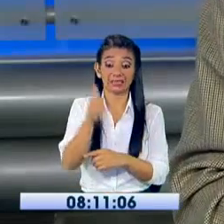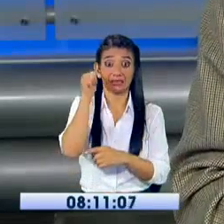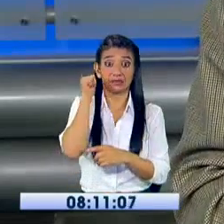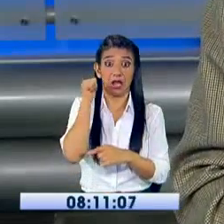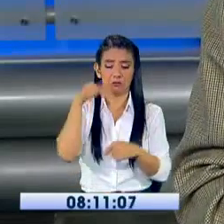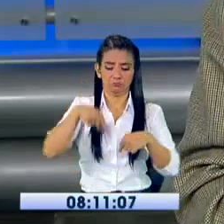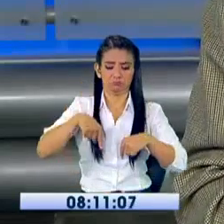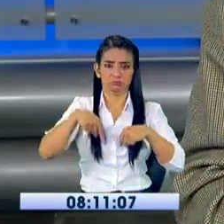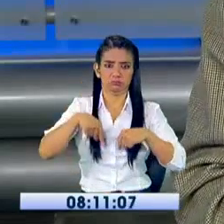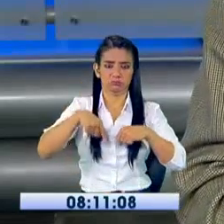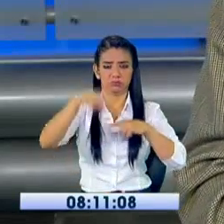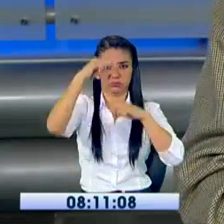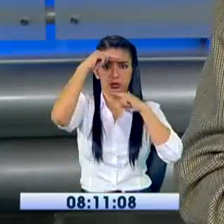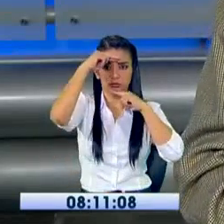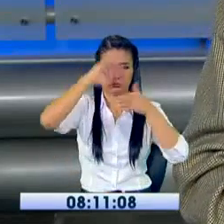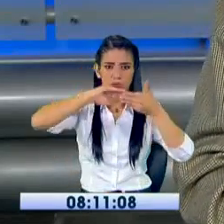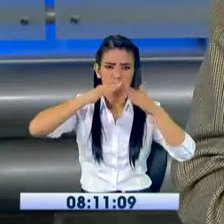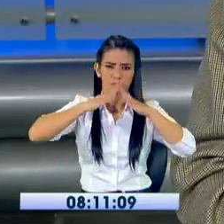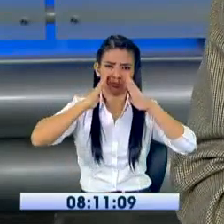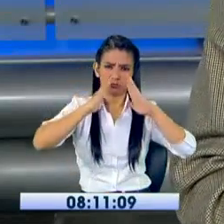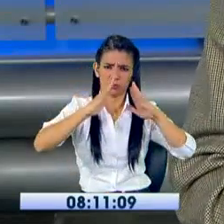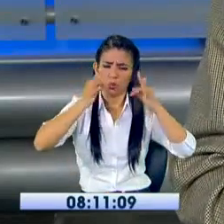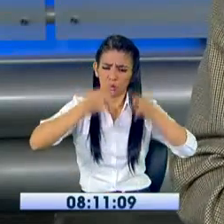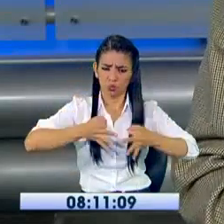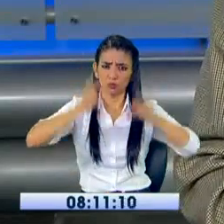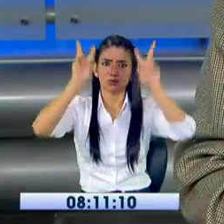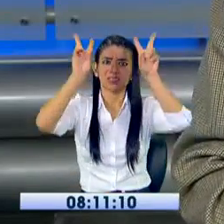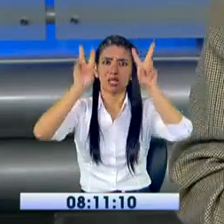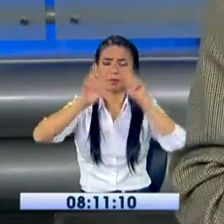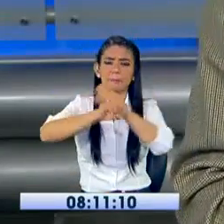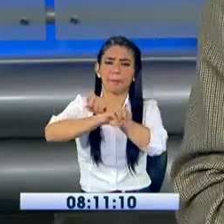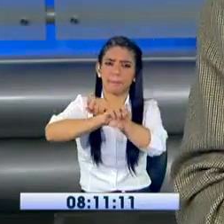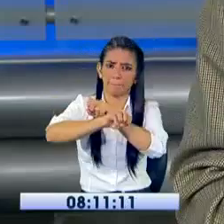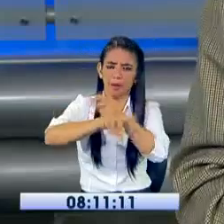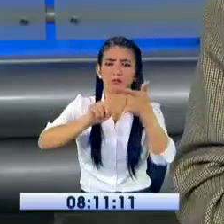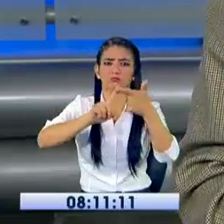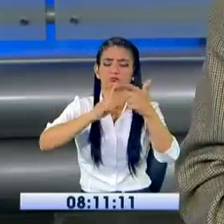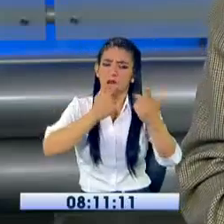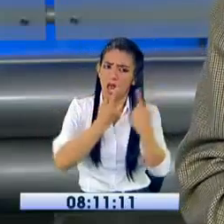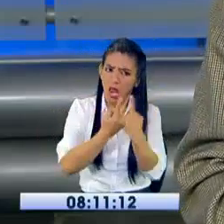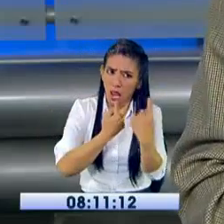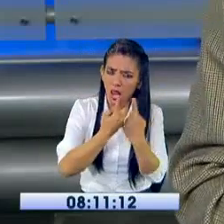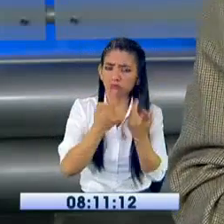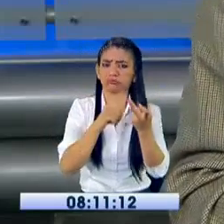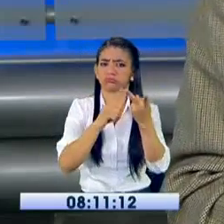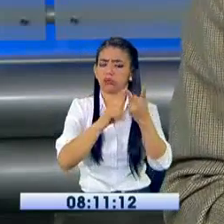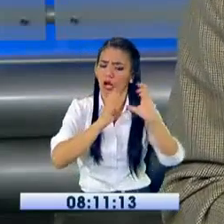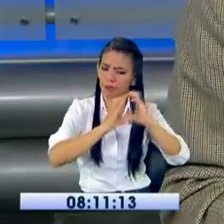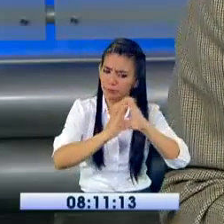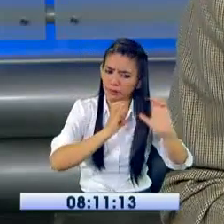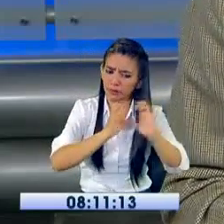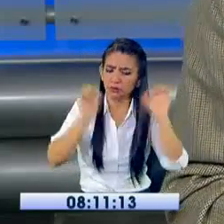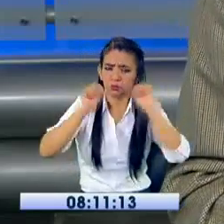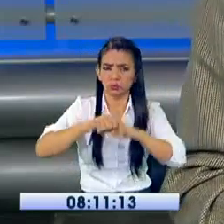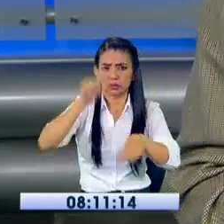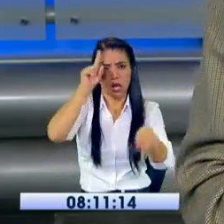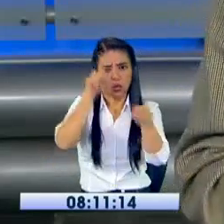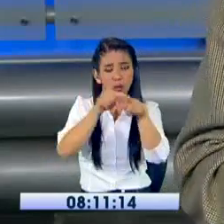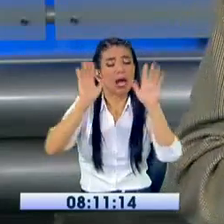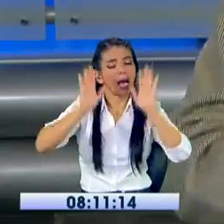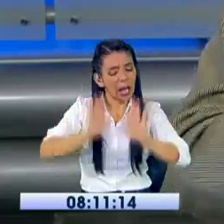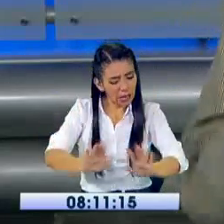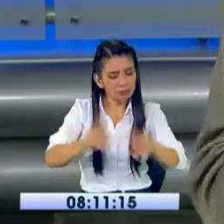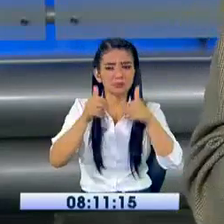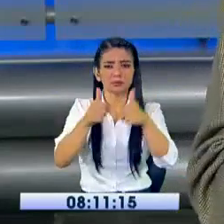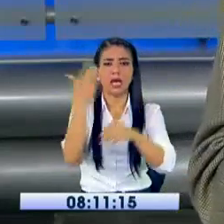a los moradores de los dos barrios afectados, San Blas y La Tola, ante una posible reubicación de las trabajadoras sexuales.